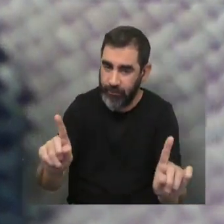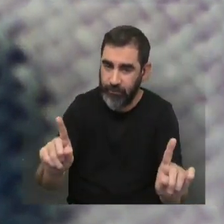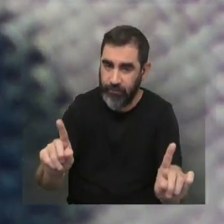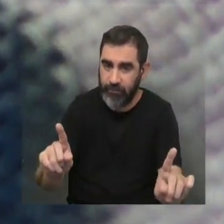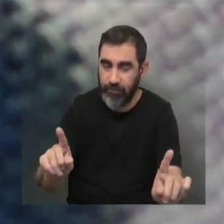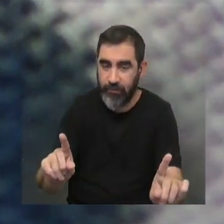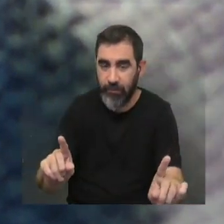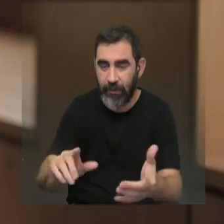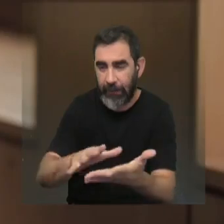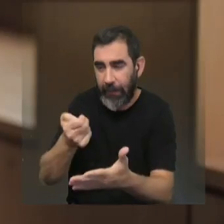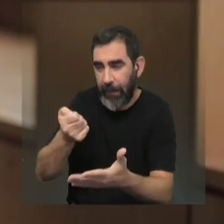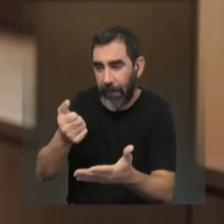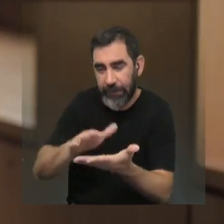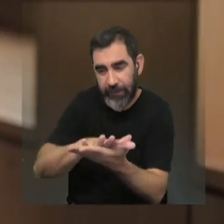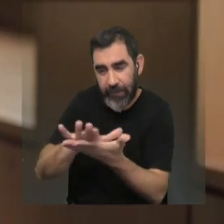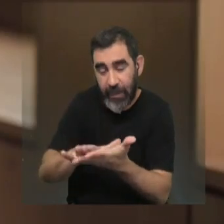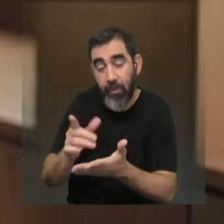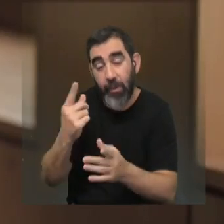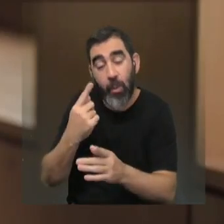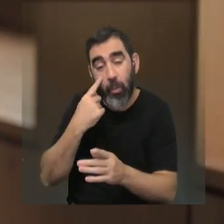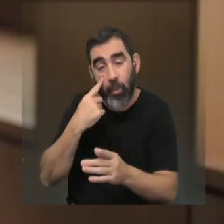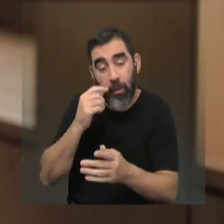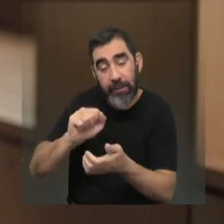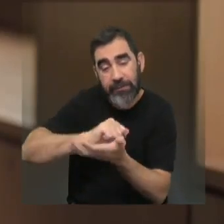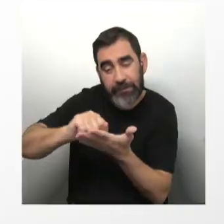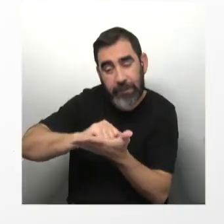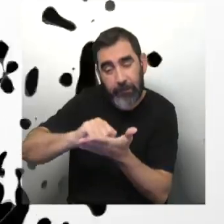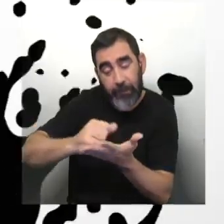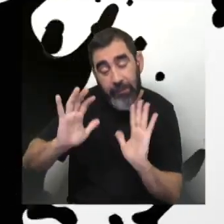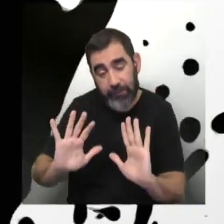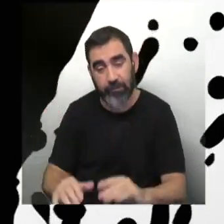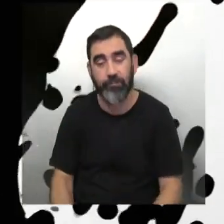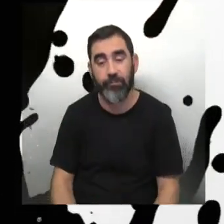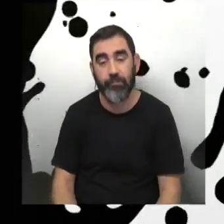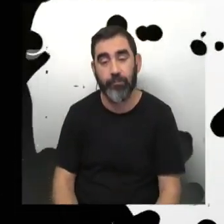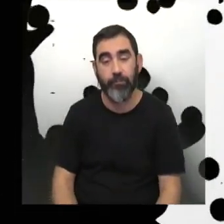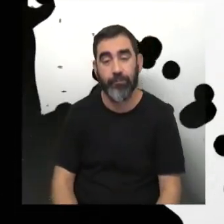disolver mucho por ningún método, pero podemos intentar siempre cepillarla o algo así.